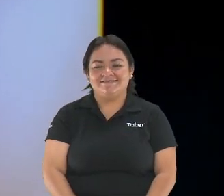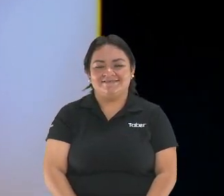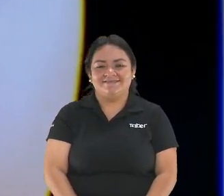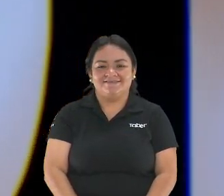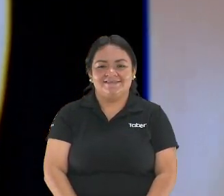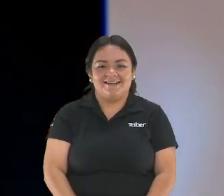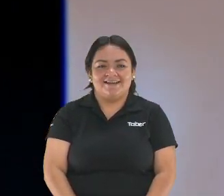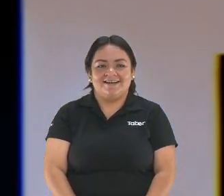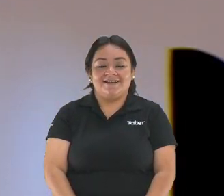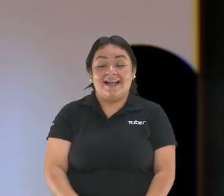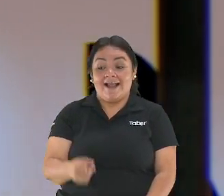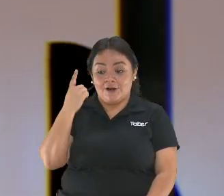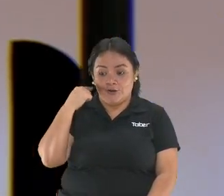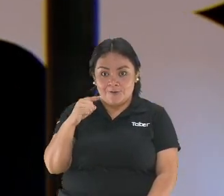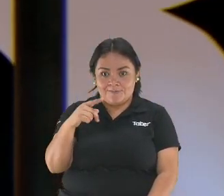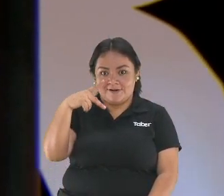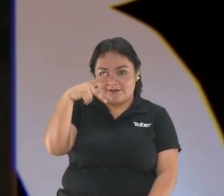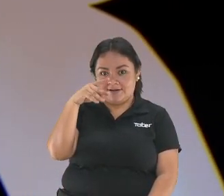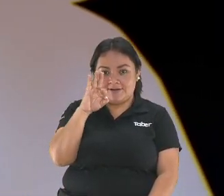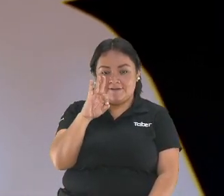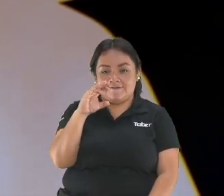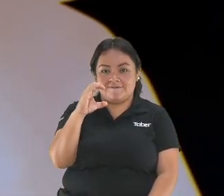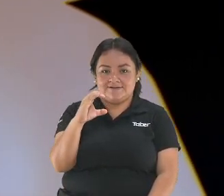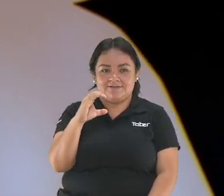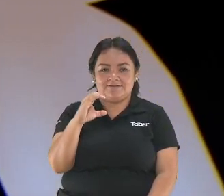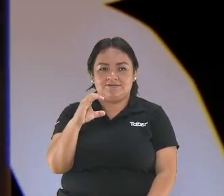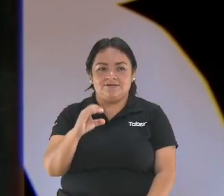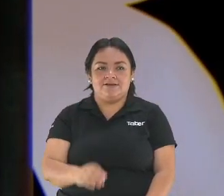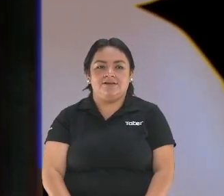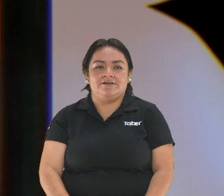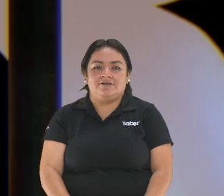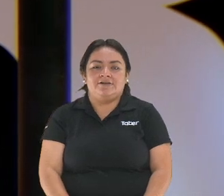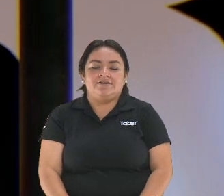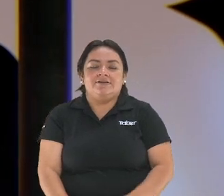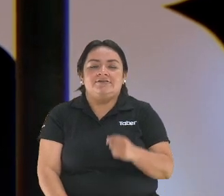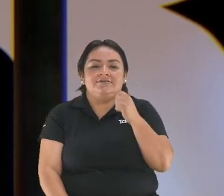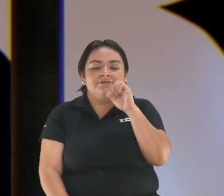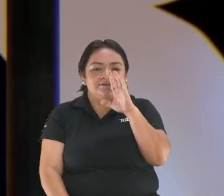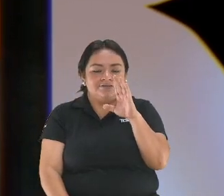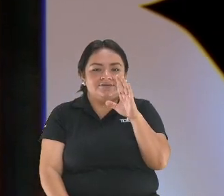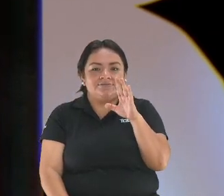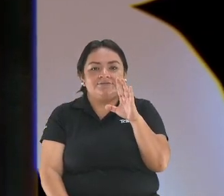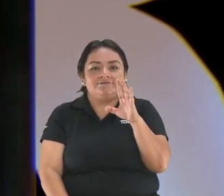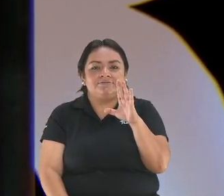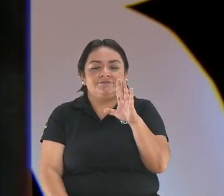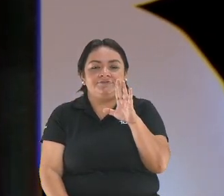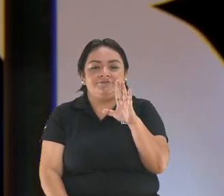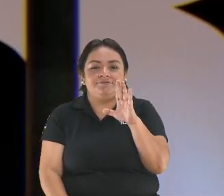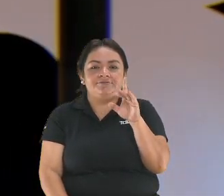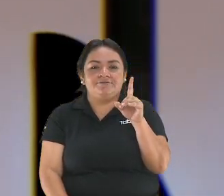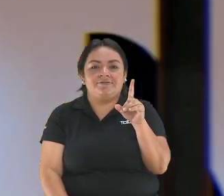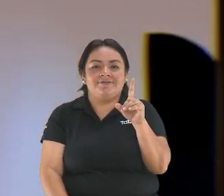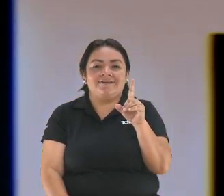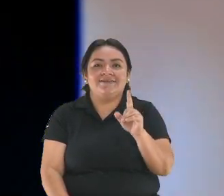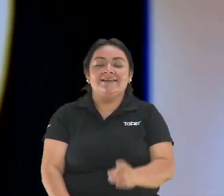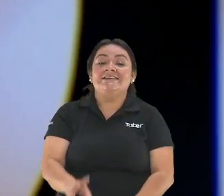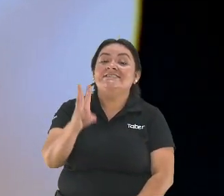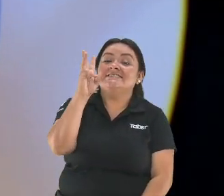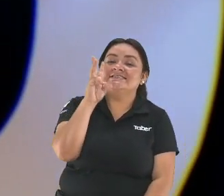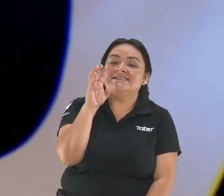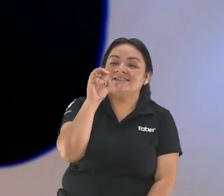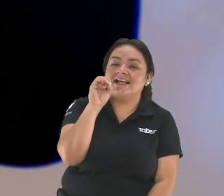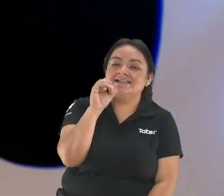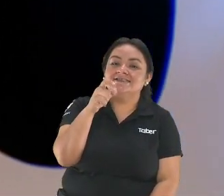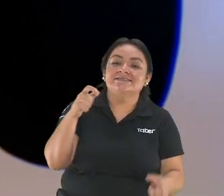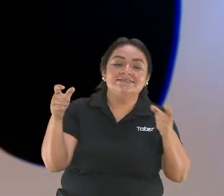el señor este de kfc el famoso coronel que enumera coronel a sus 60